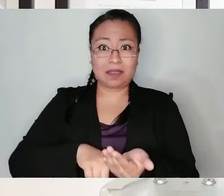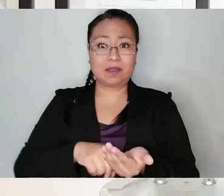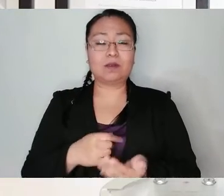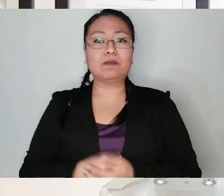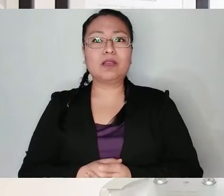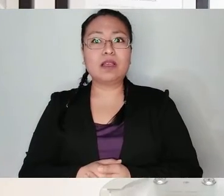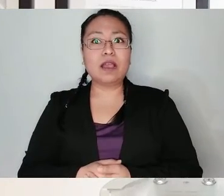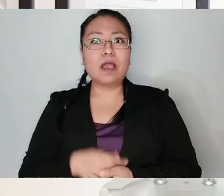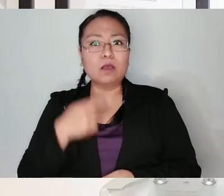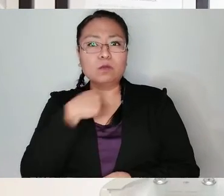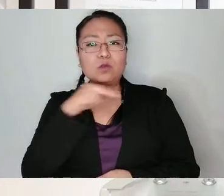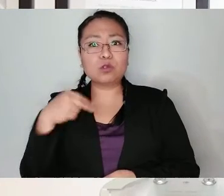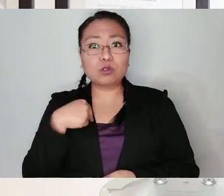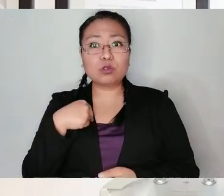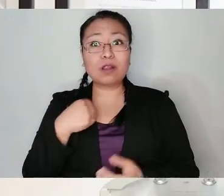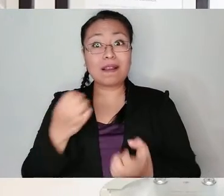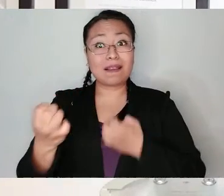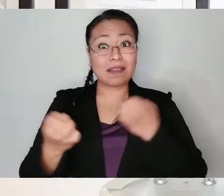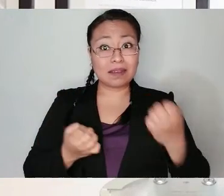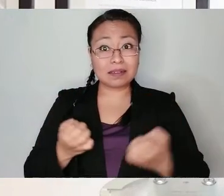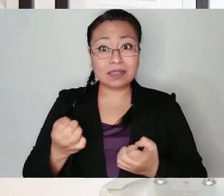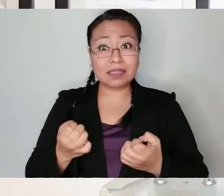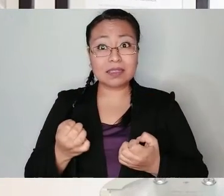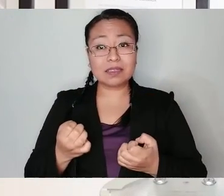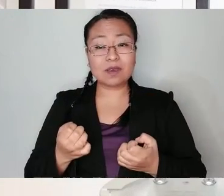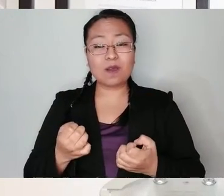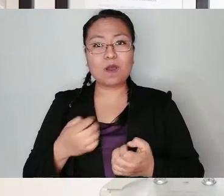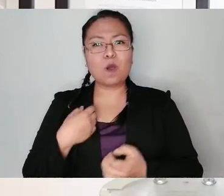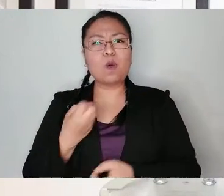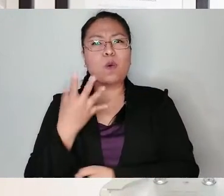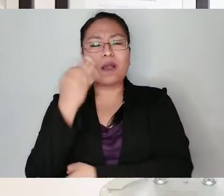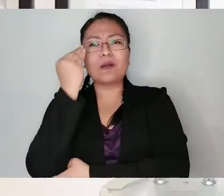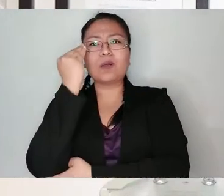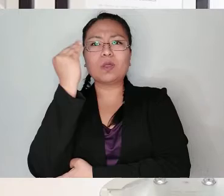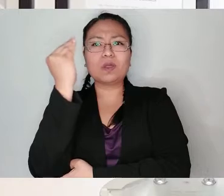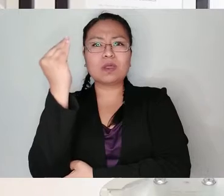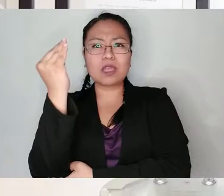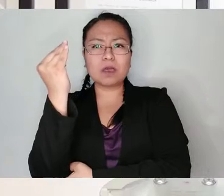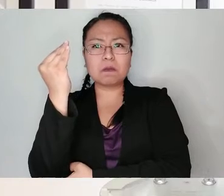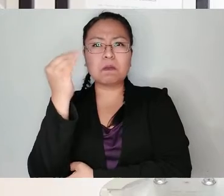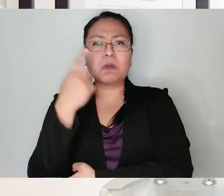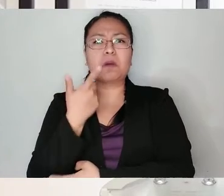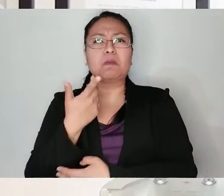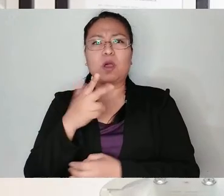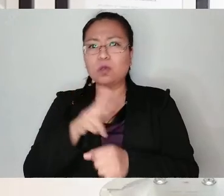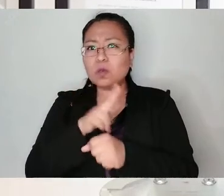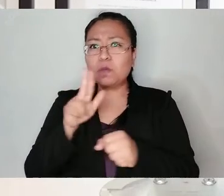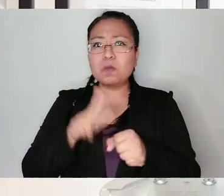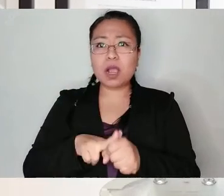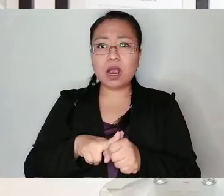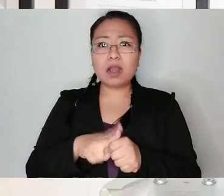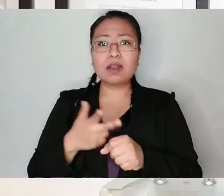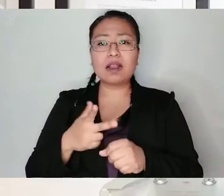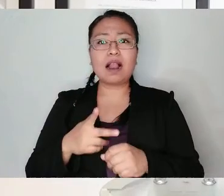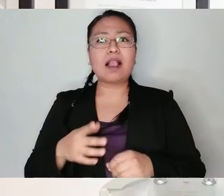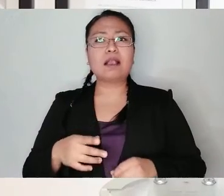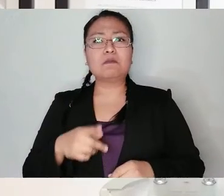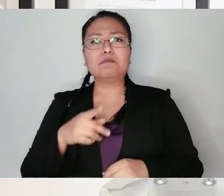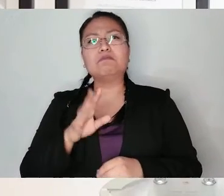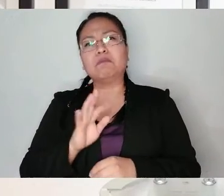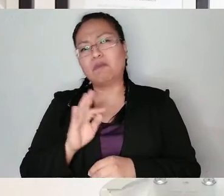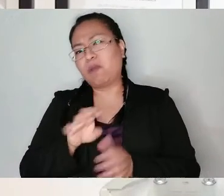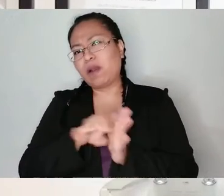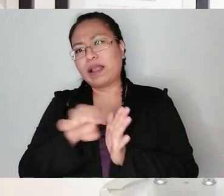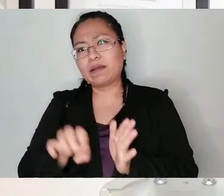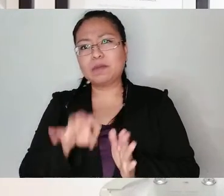¿Y cuánto nosotros requerimos de actividad física moderada? Actividad física moderada se